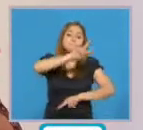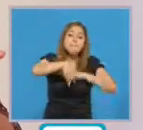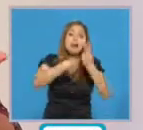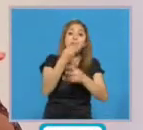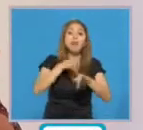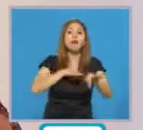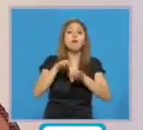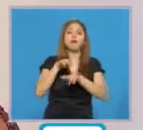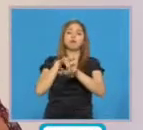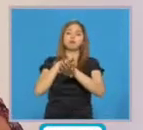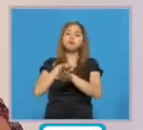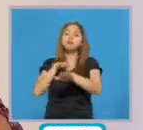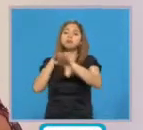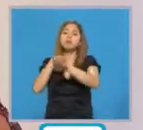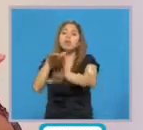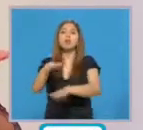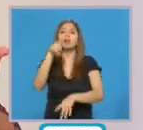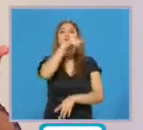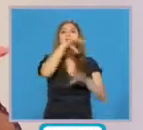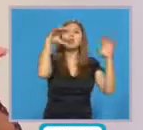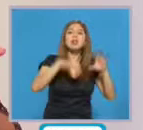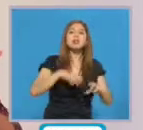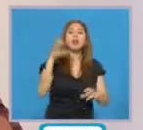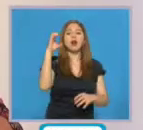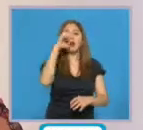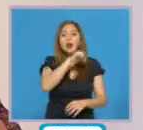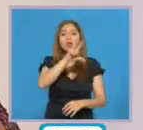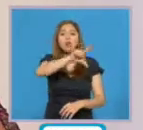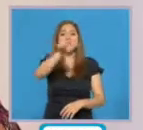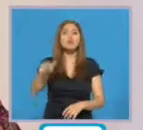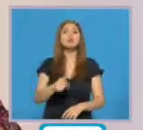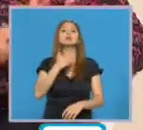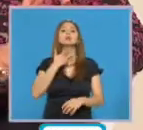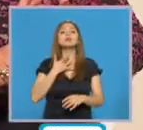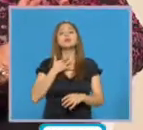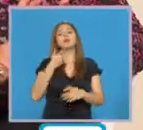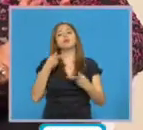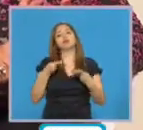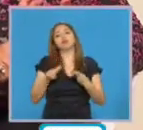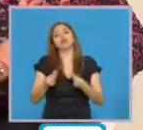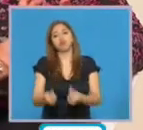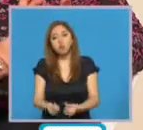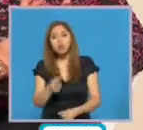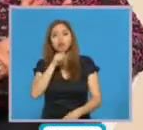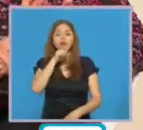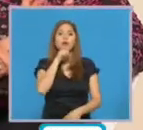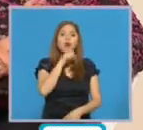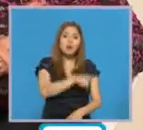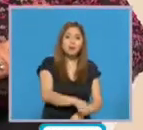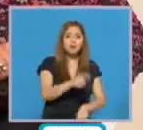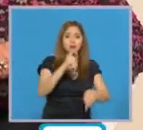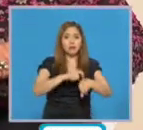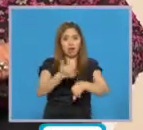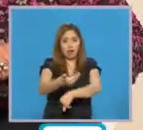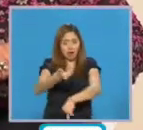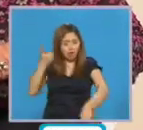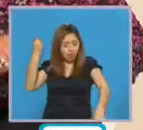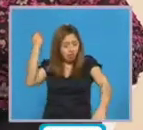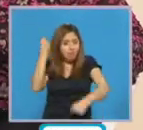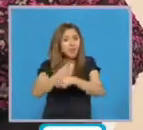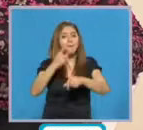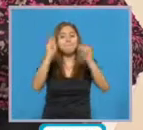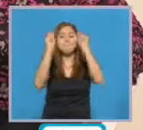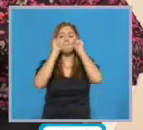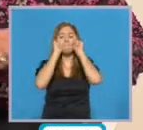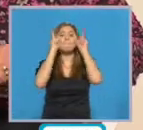terrible, gasolina, gastos de gasolina, Tráfico para salir. tráfico para salir, tenerte que levantar muy temprano